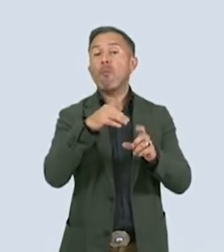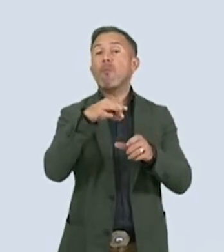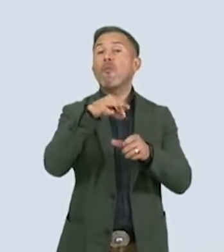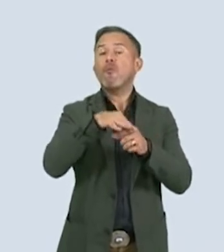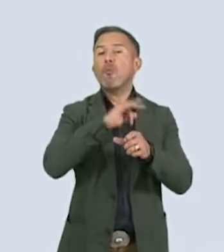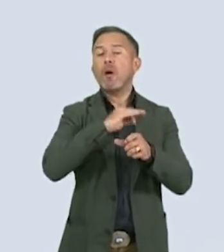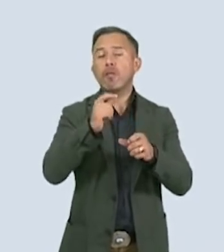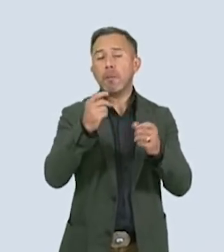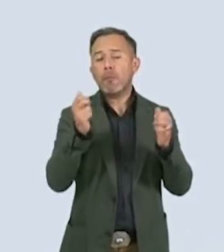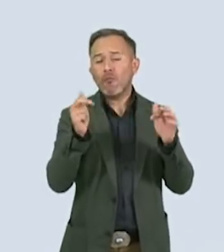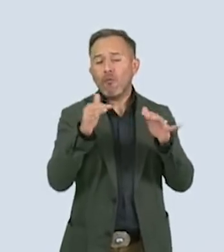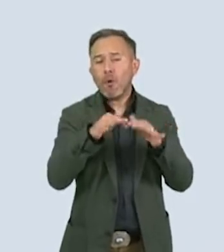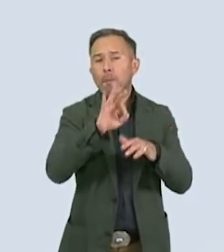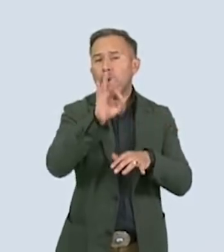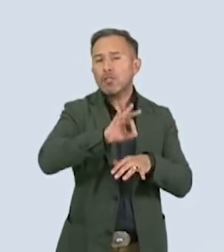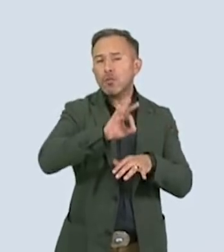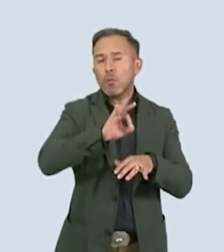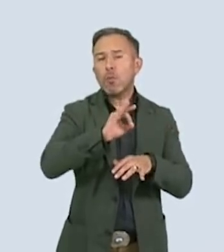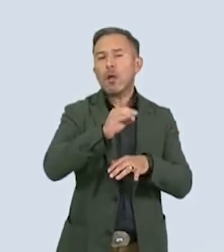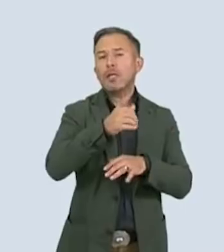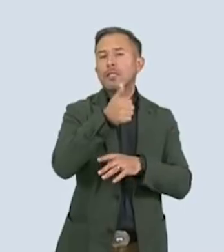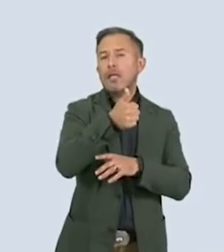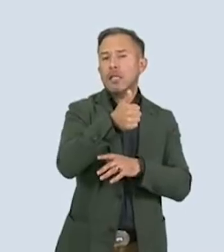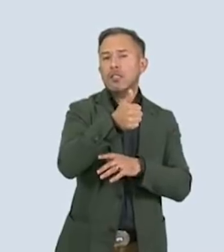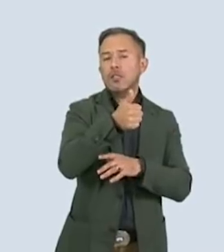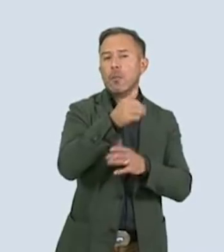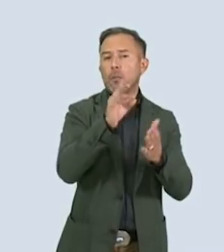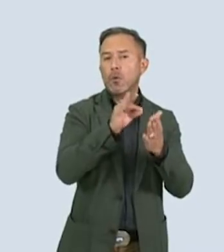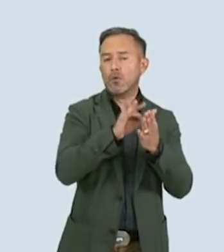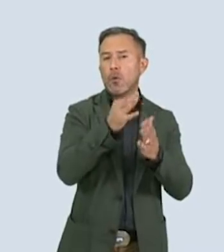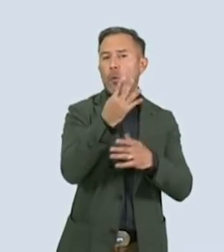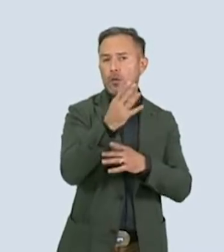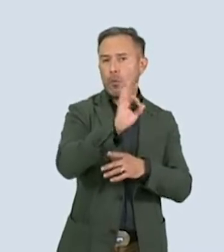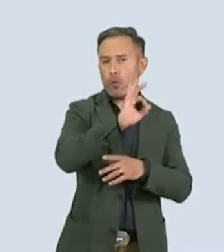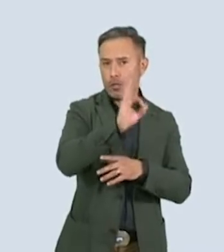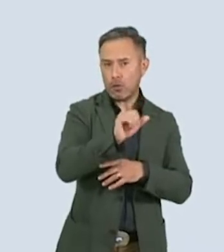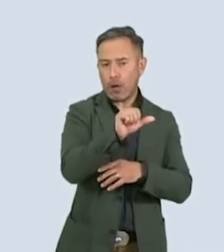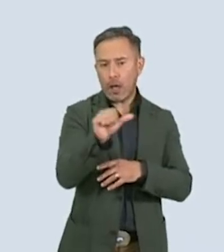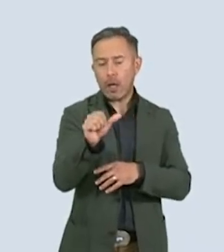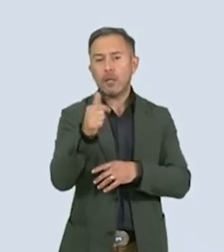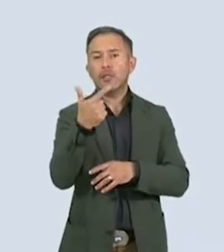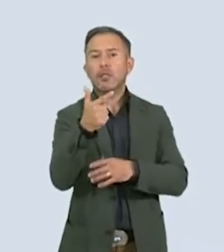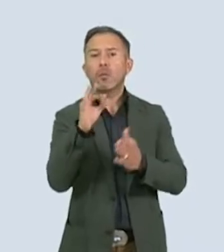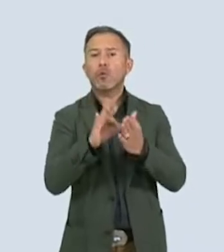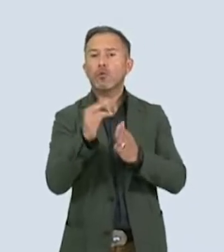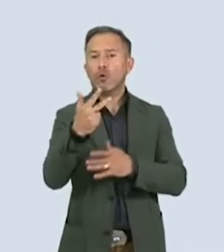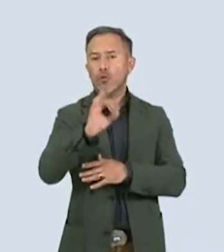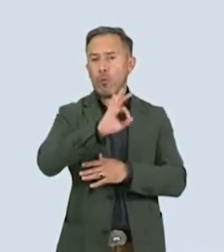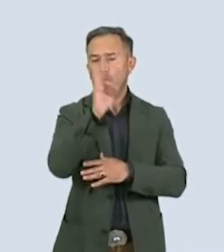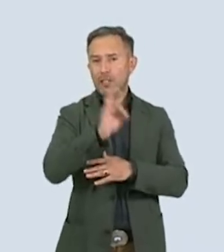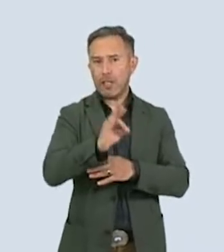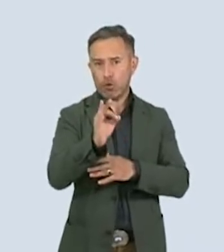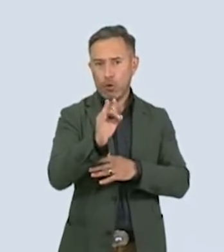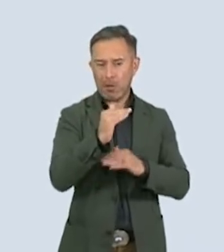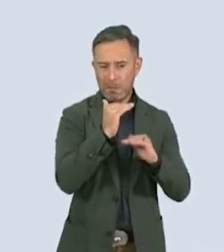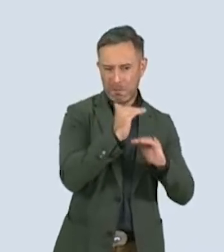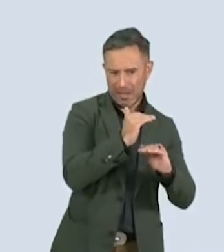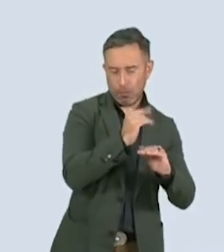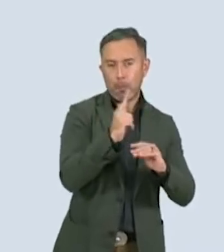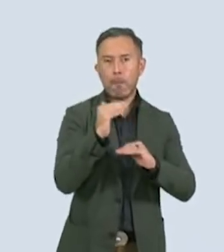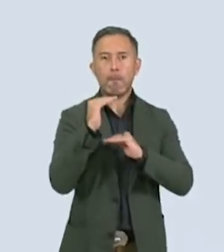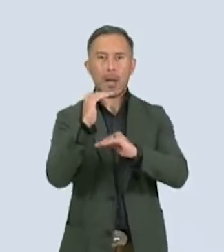entre un límite inferior de 6.4 por ciento y 7.8 por ciento como límite superior